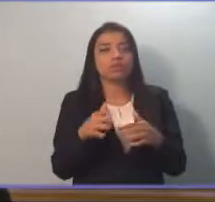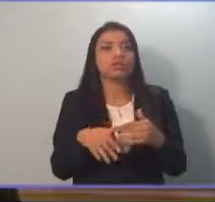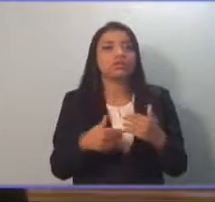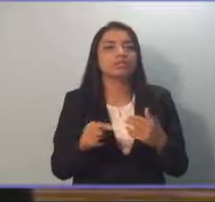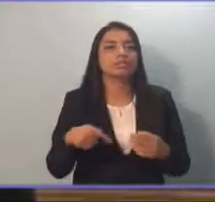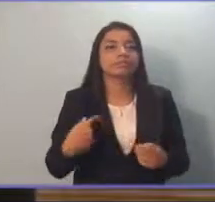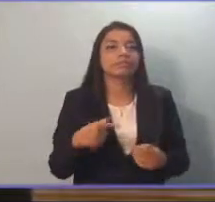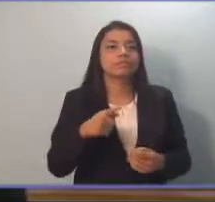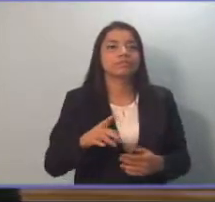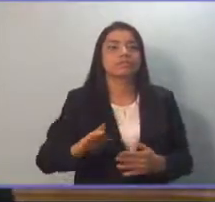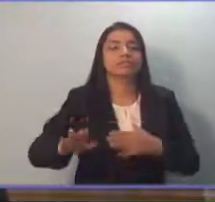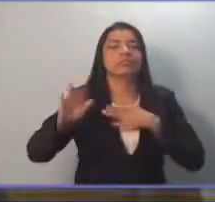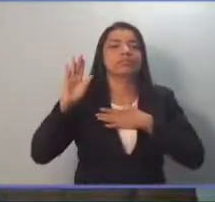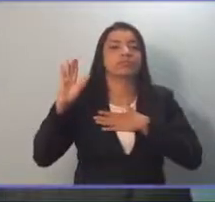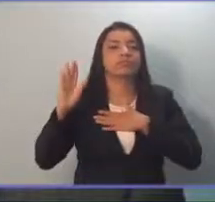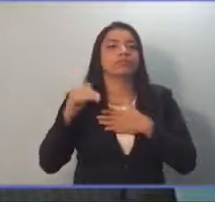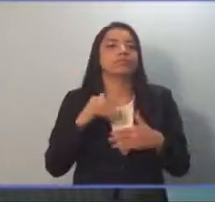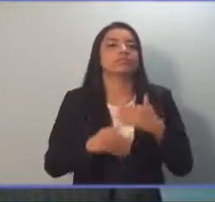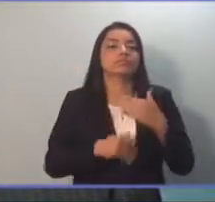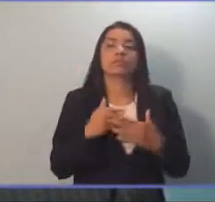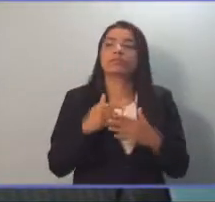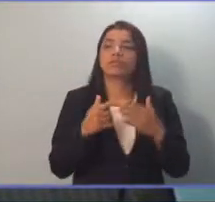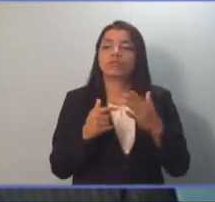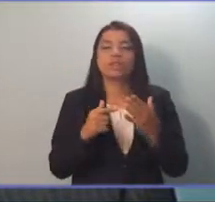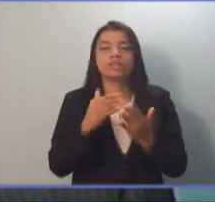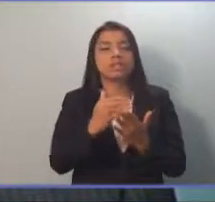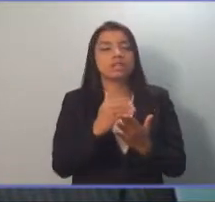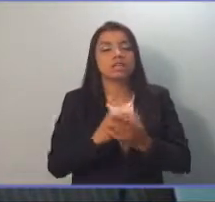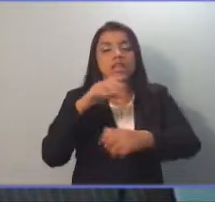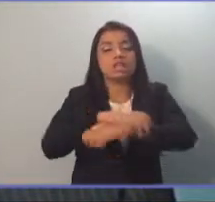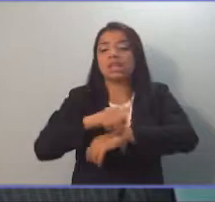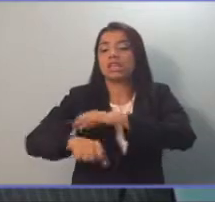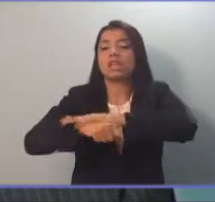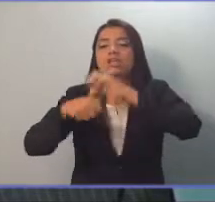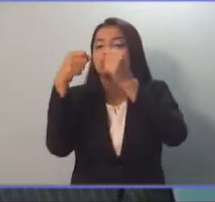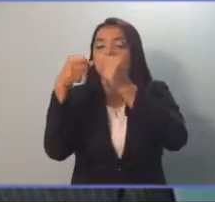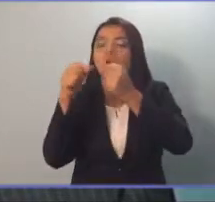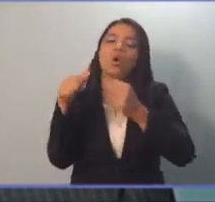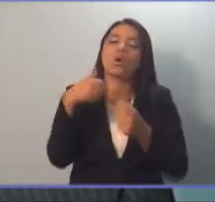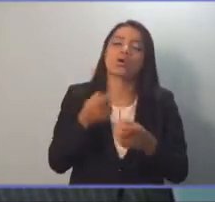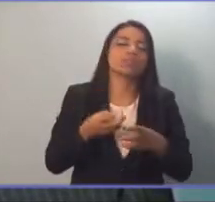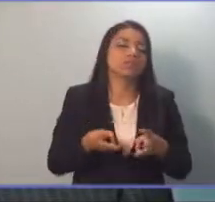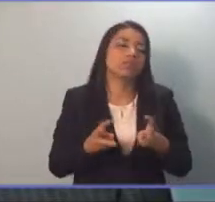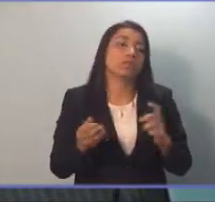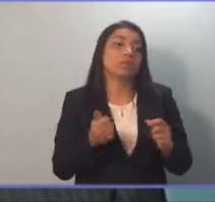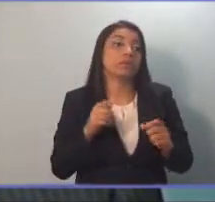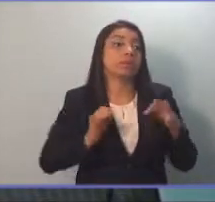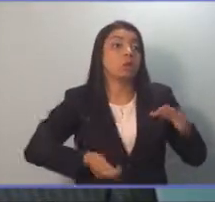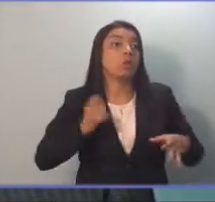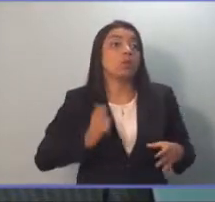el cumplimiento de medidas sustitutivas a la detención provisional que ordenen los jueces.